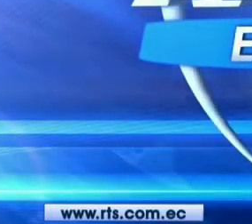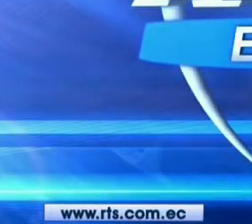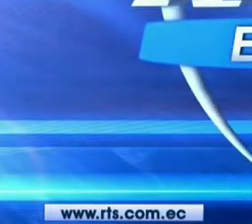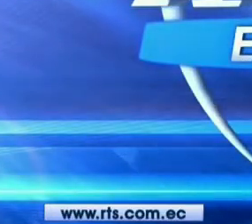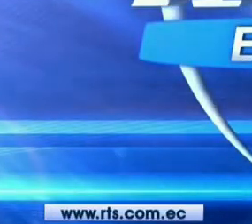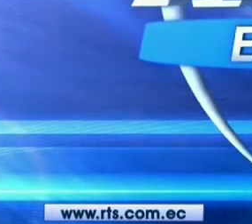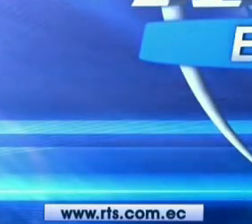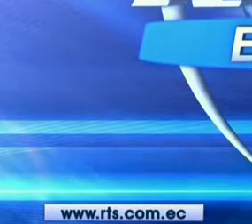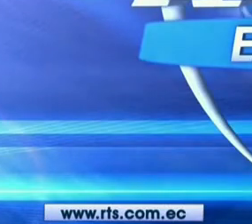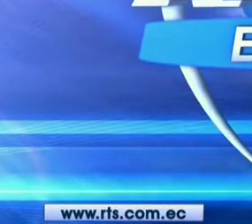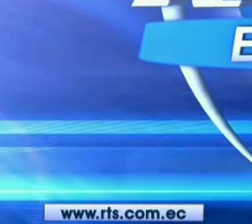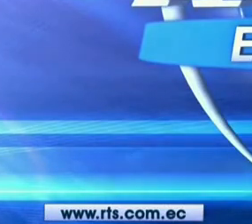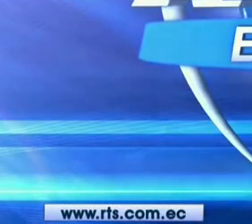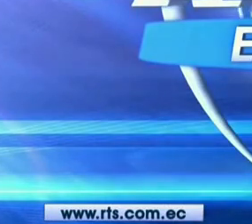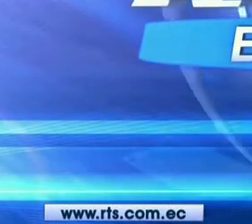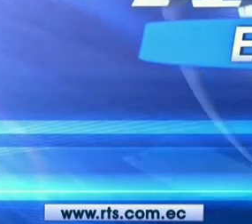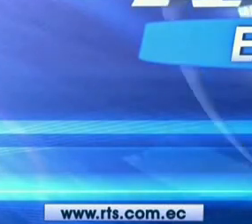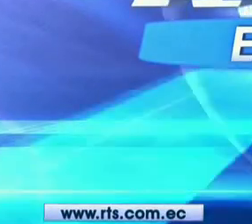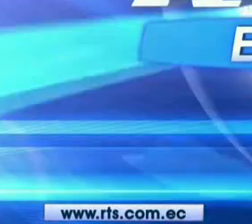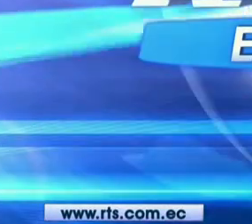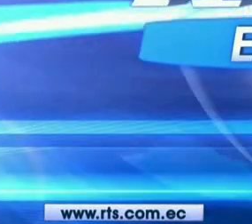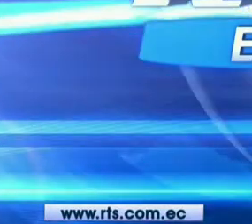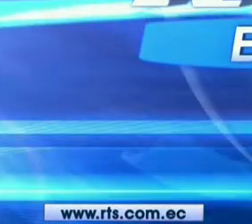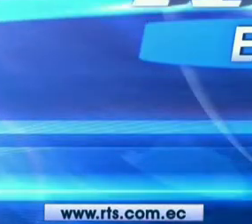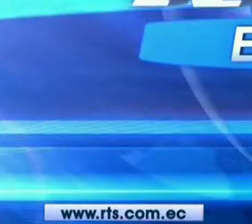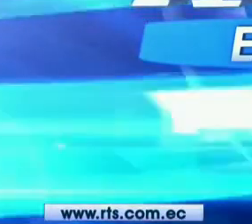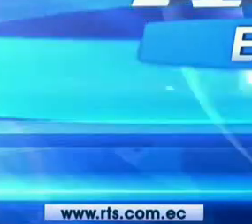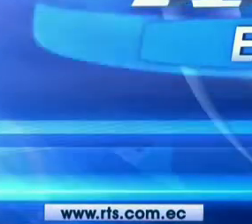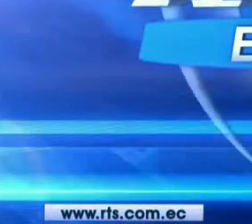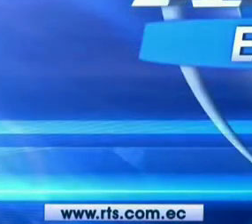Y en la noche a nivel nacional.